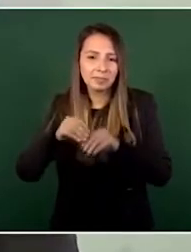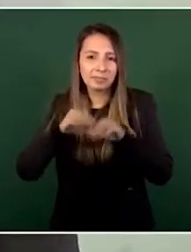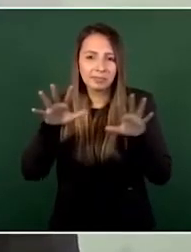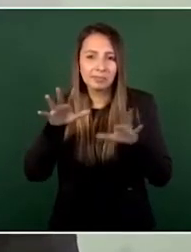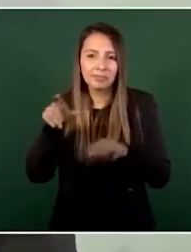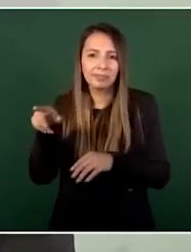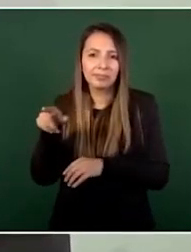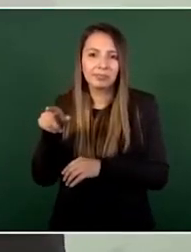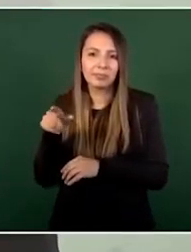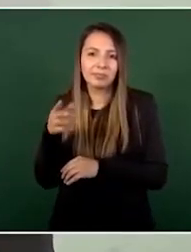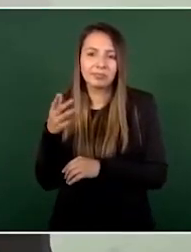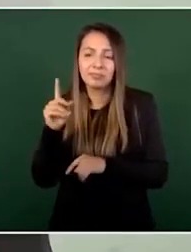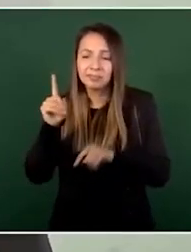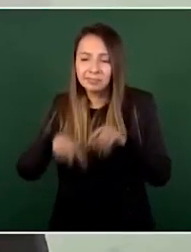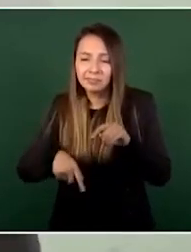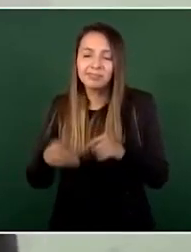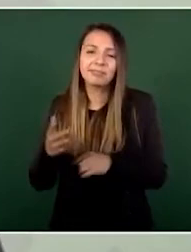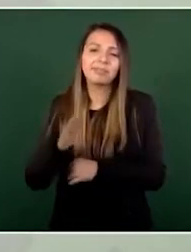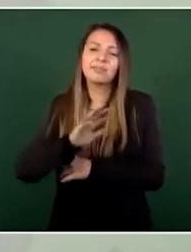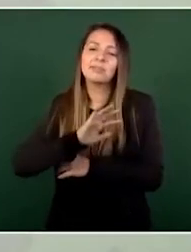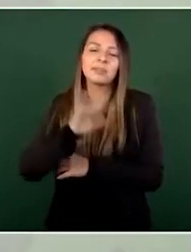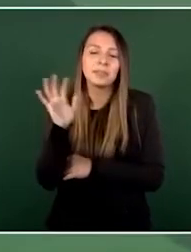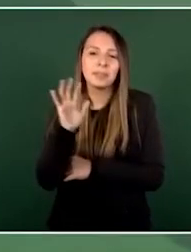Eso ya quedó